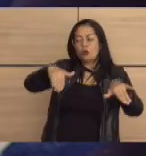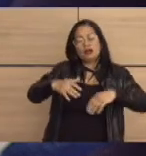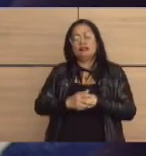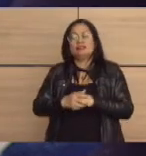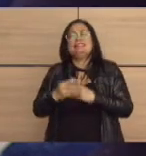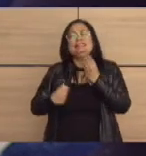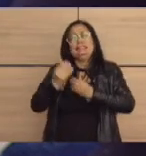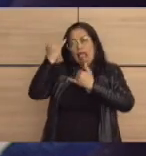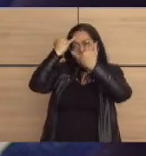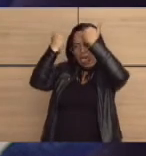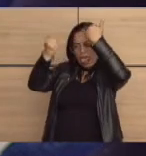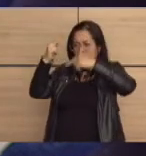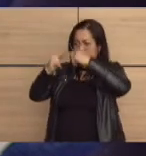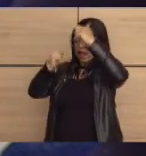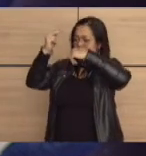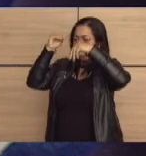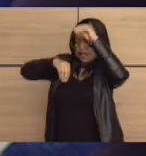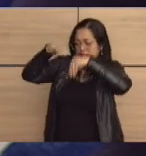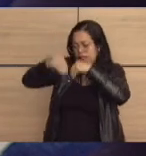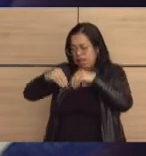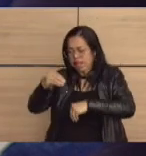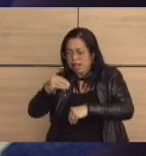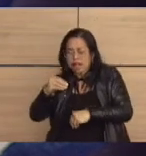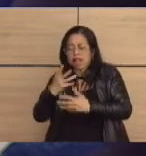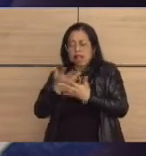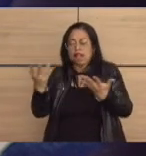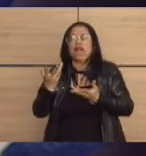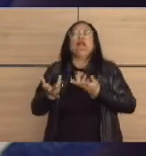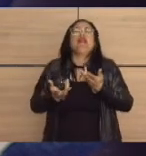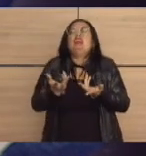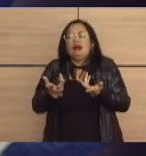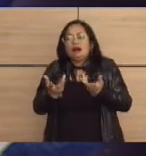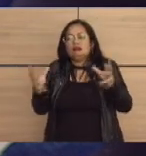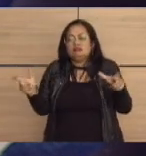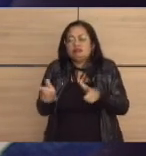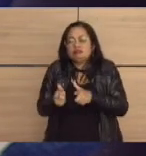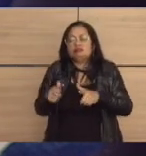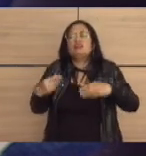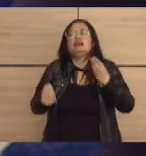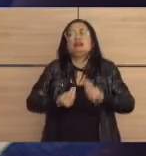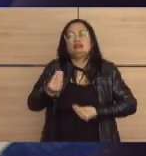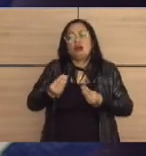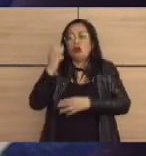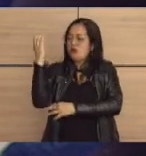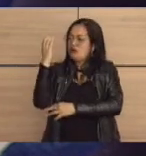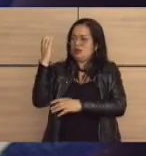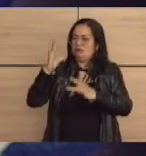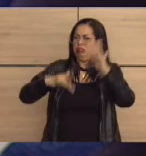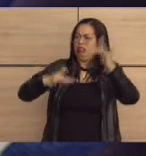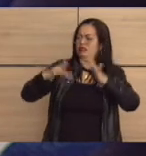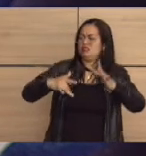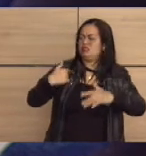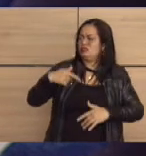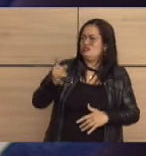demasiado reductora y demasiado simplificadora de nuestra complejidad, en la que finalmente el país no cabía.